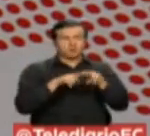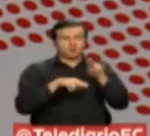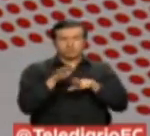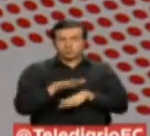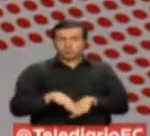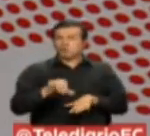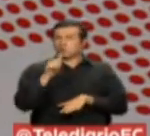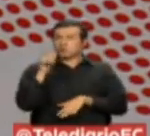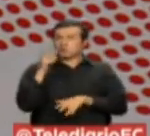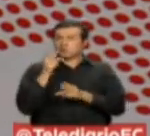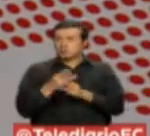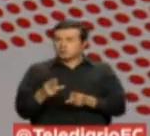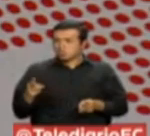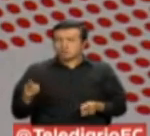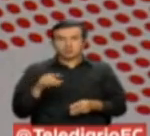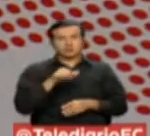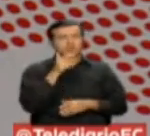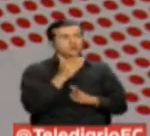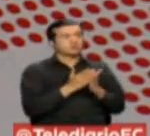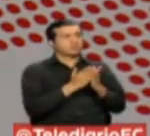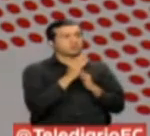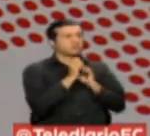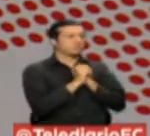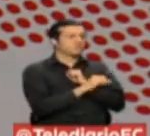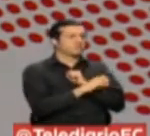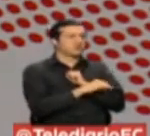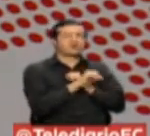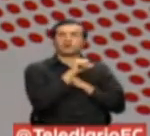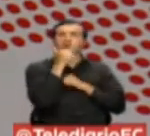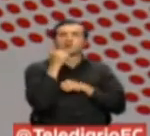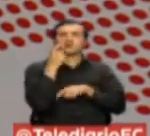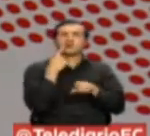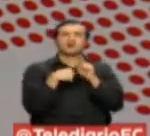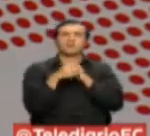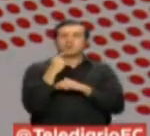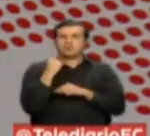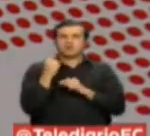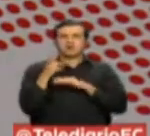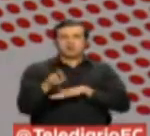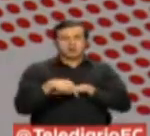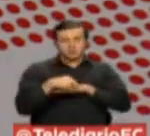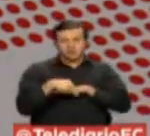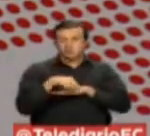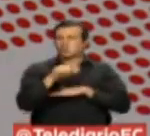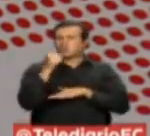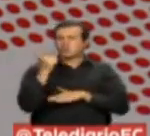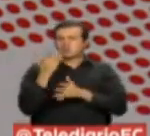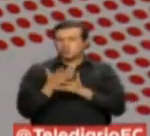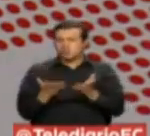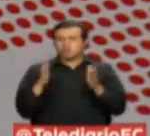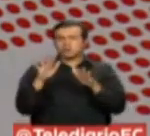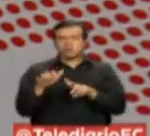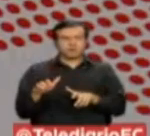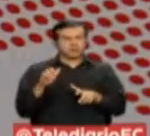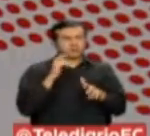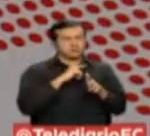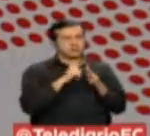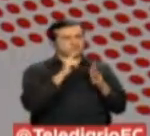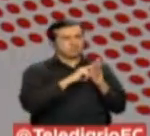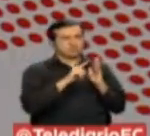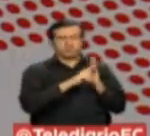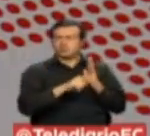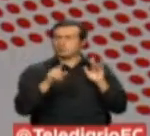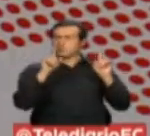a otra compañía le vende servicios de publicidad, en otras le vende repuestos, en otras le vende productos agrícolas, una